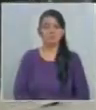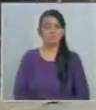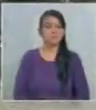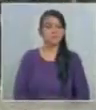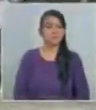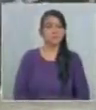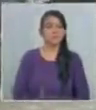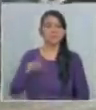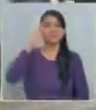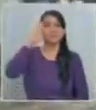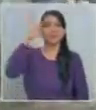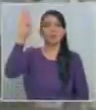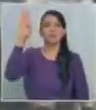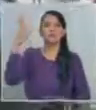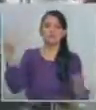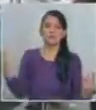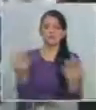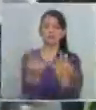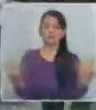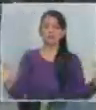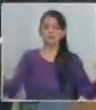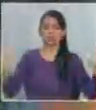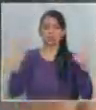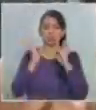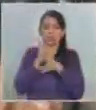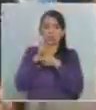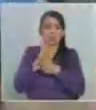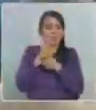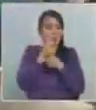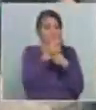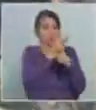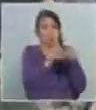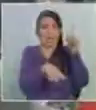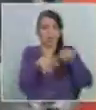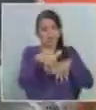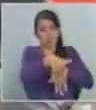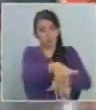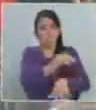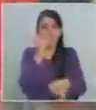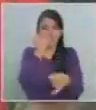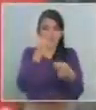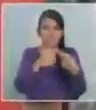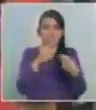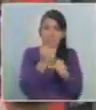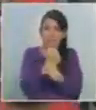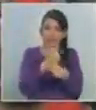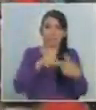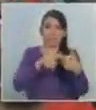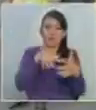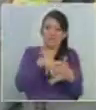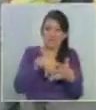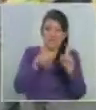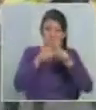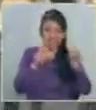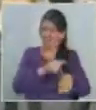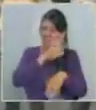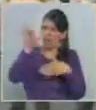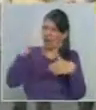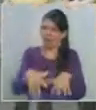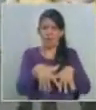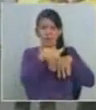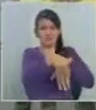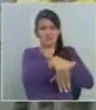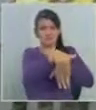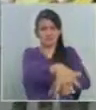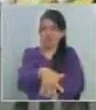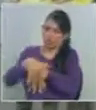Los miembros policiales que custodiarán la marcha convocada por sectores sociales, indígenas, trabajadores, estudiantes, entre otros, saldrán a las calles